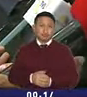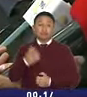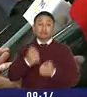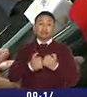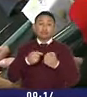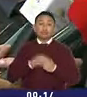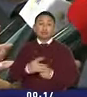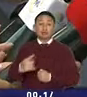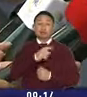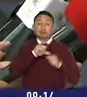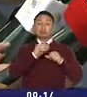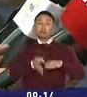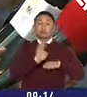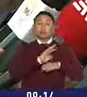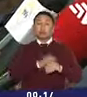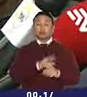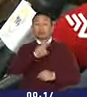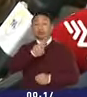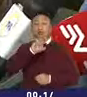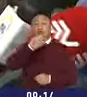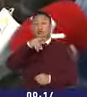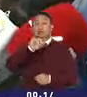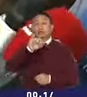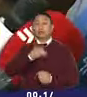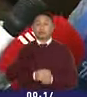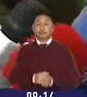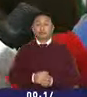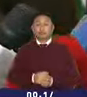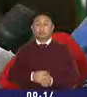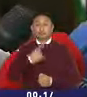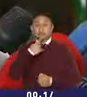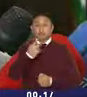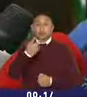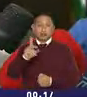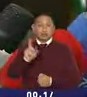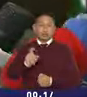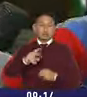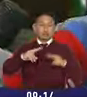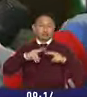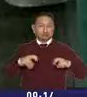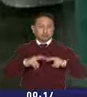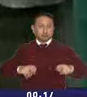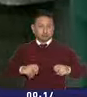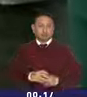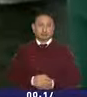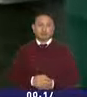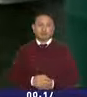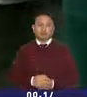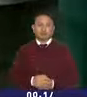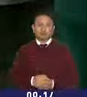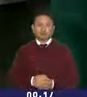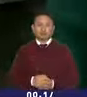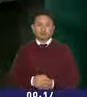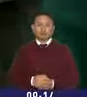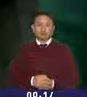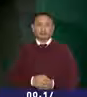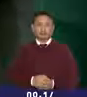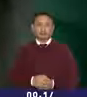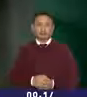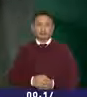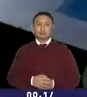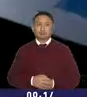también ha salpicado al asambleísta del correísmo Ronnie Aliaga, quien también deberá ser investigado por la comisión